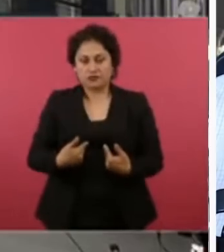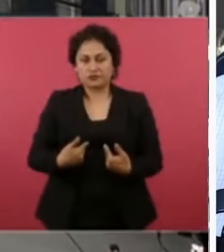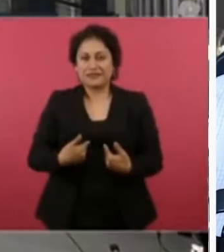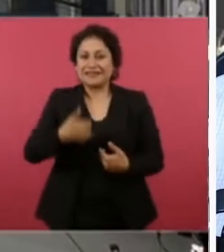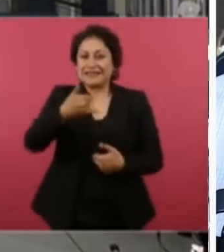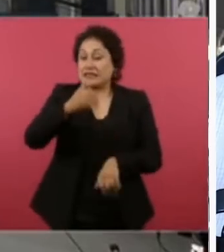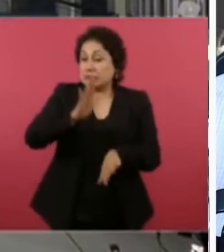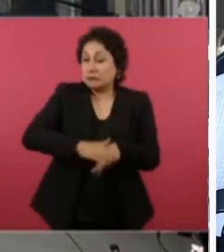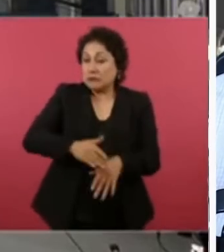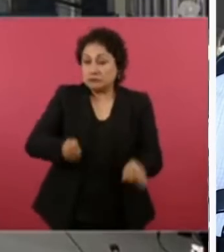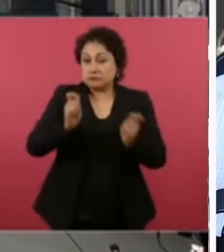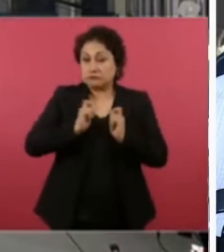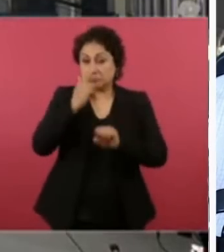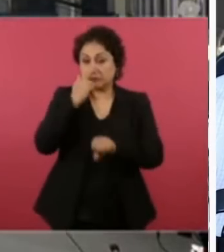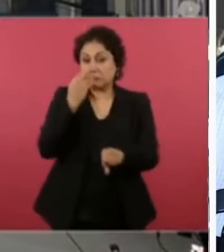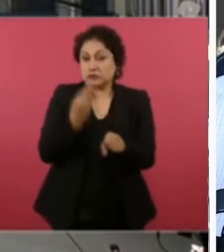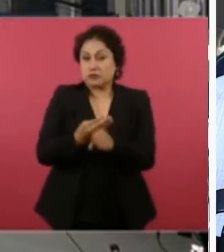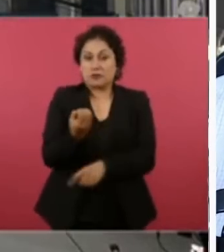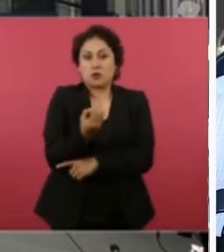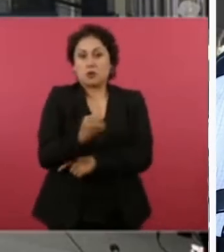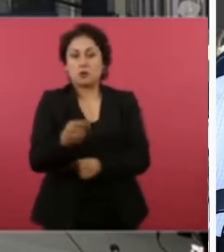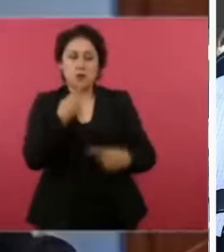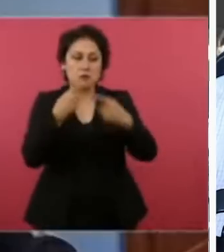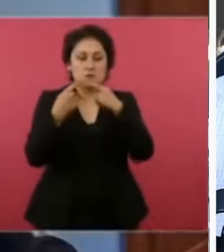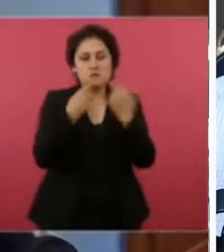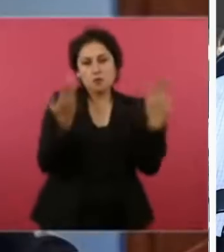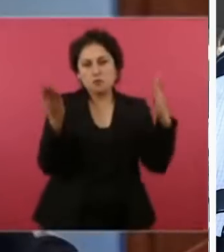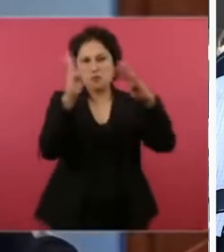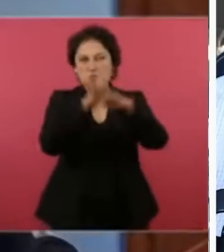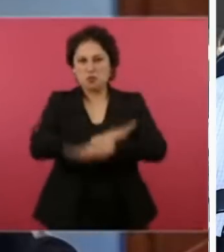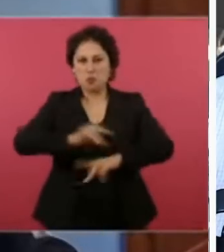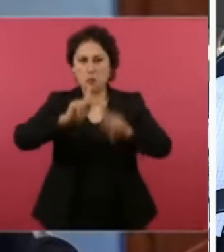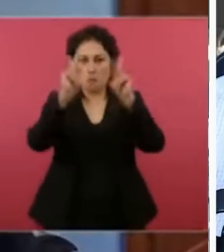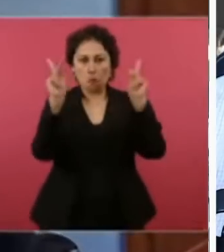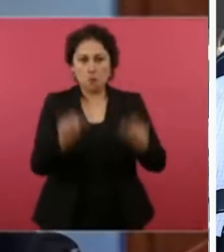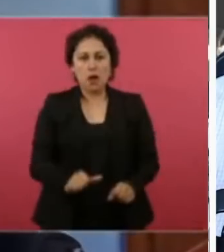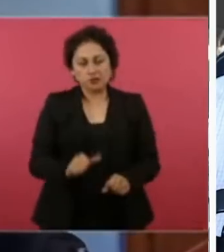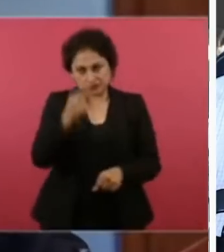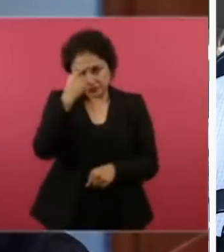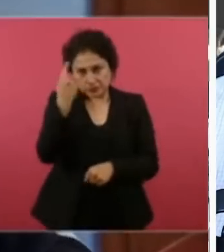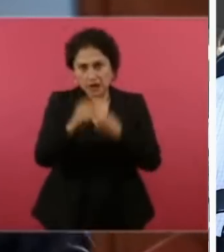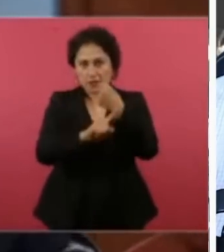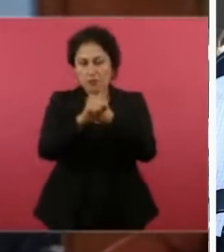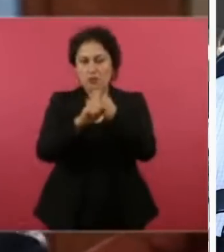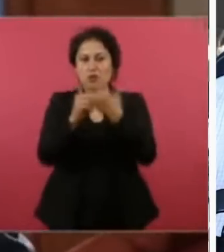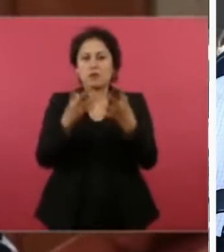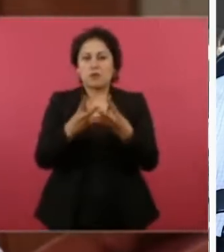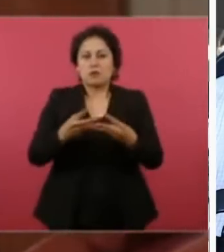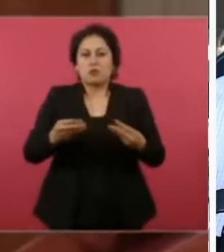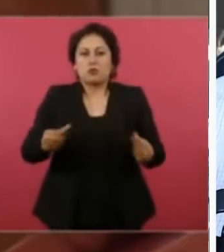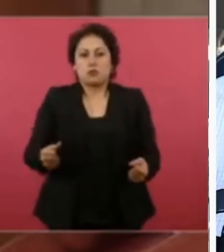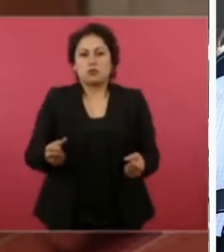buscar soluciones pacíficas a las controversias y a llevar a la práctica por siempre el bello